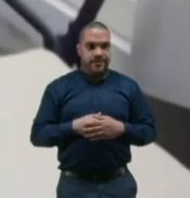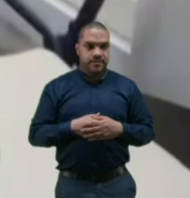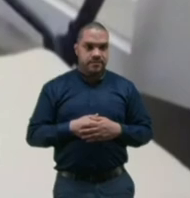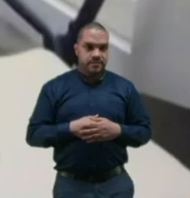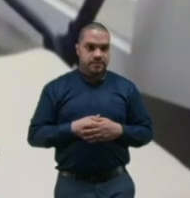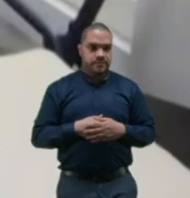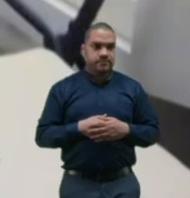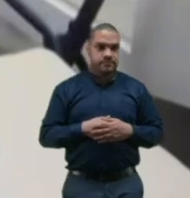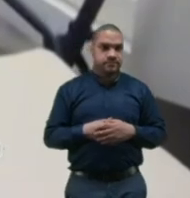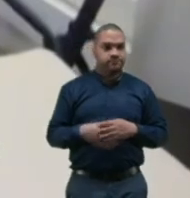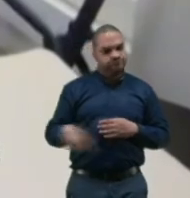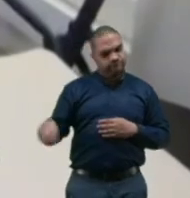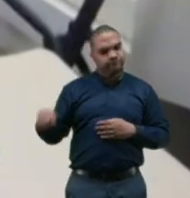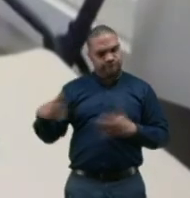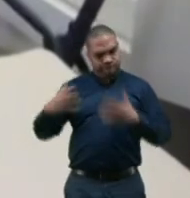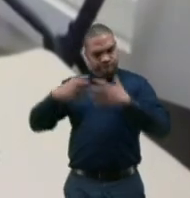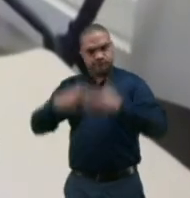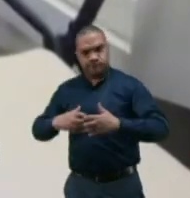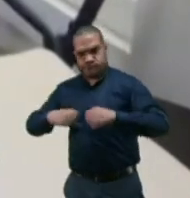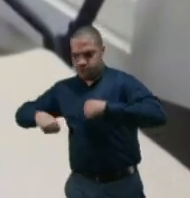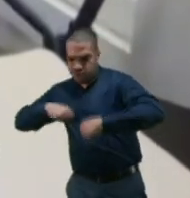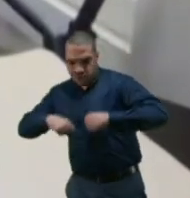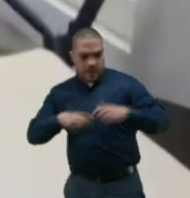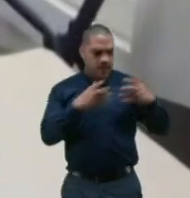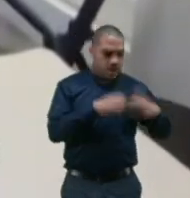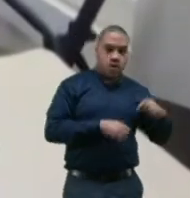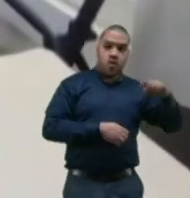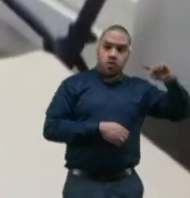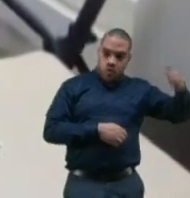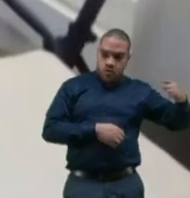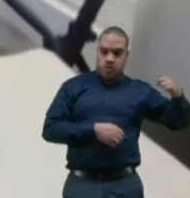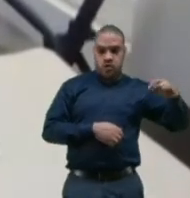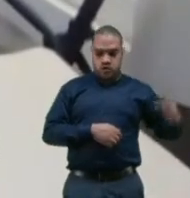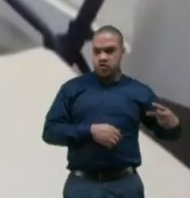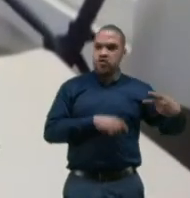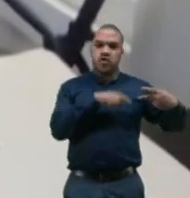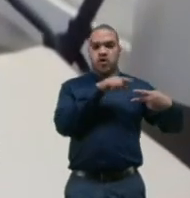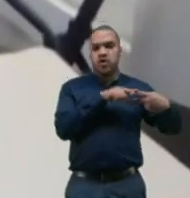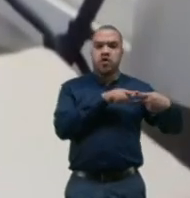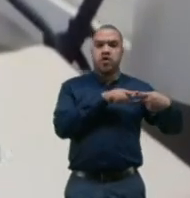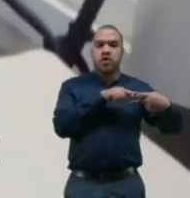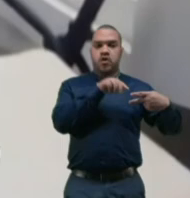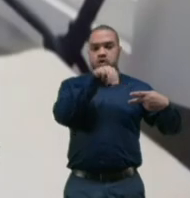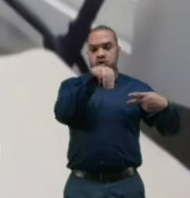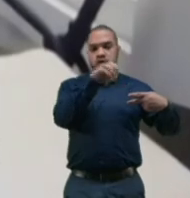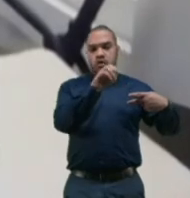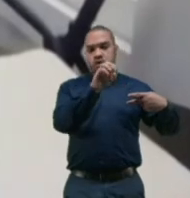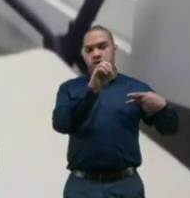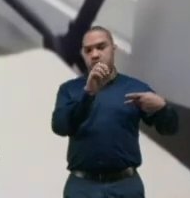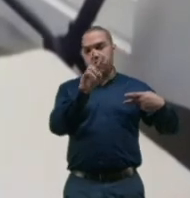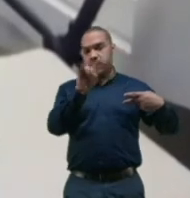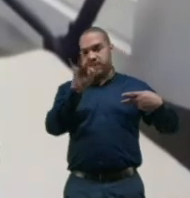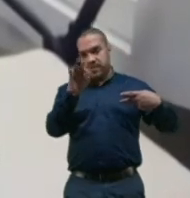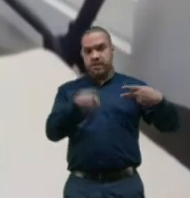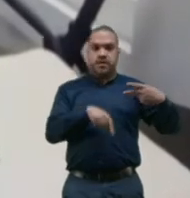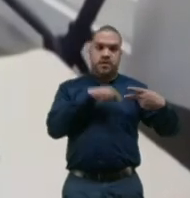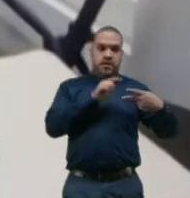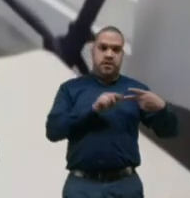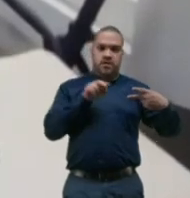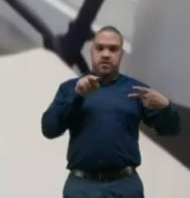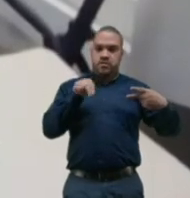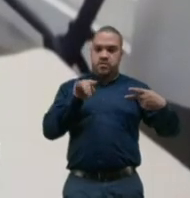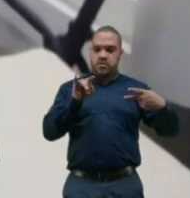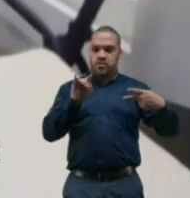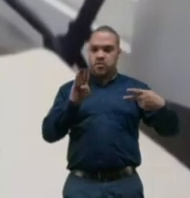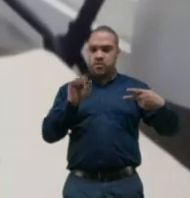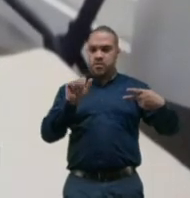Los emprendimientos número 1 y 2, Moovit y Nubank, es el banco digital más